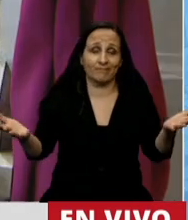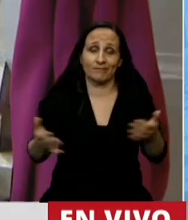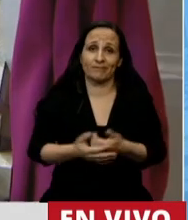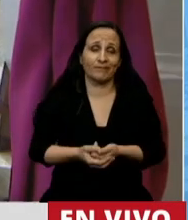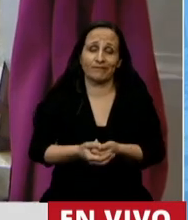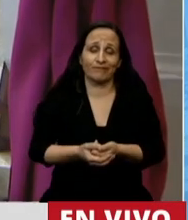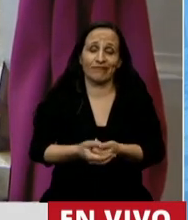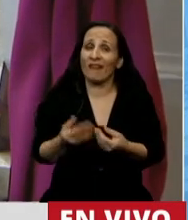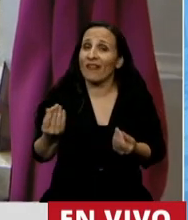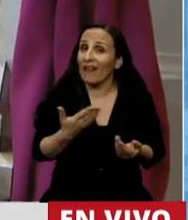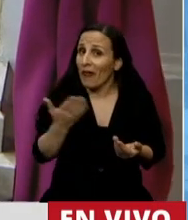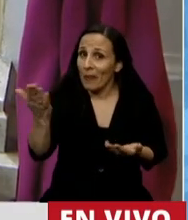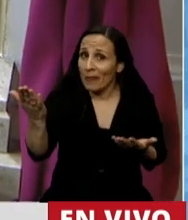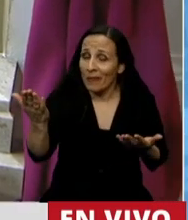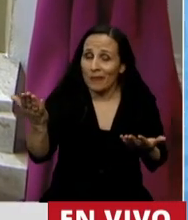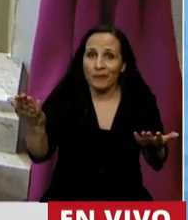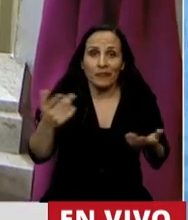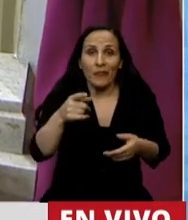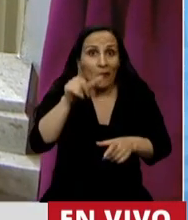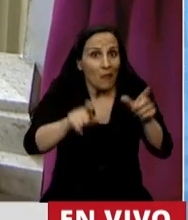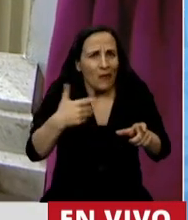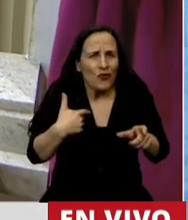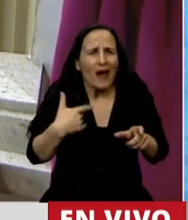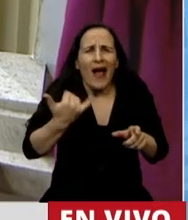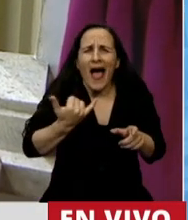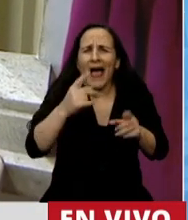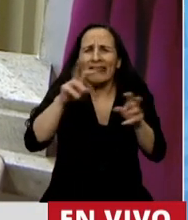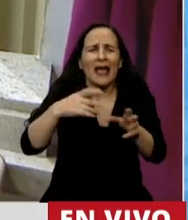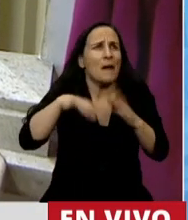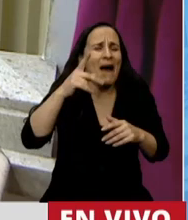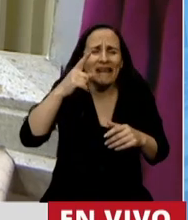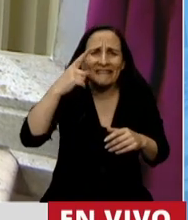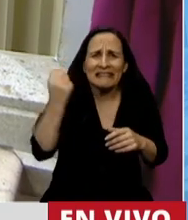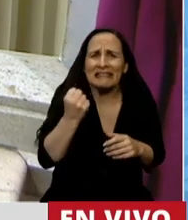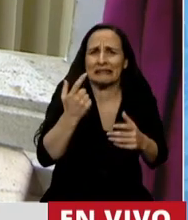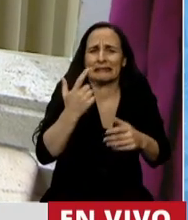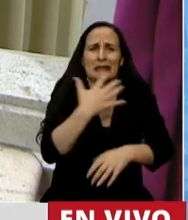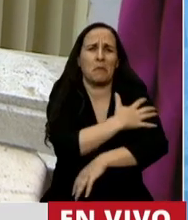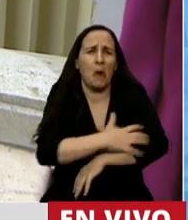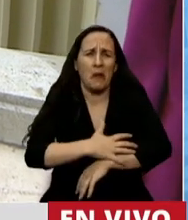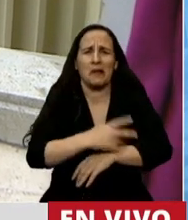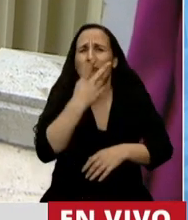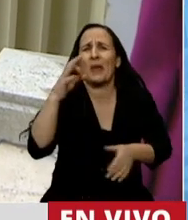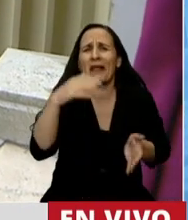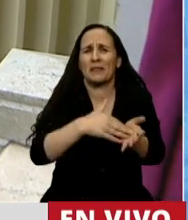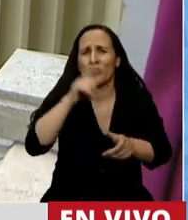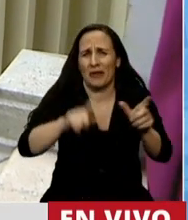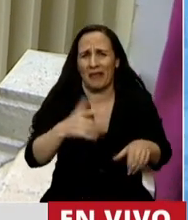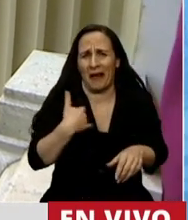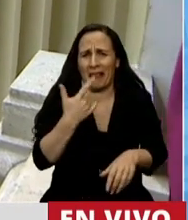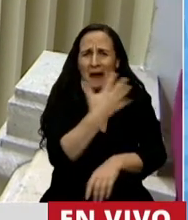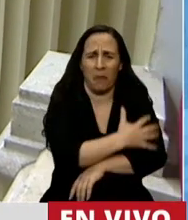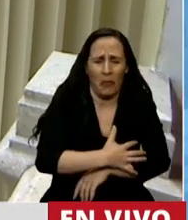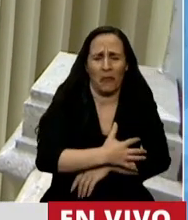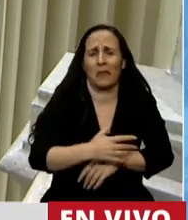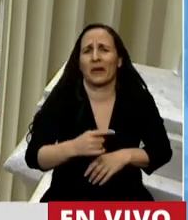¿Sabe qué, señor presidente? Si bien los argentinos tienen otras prioridades que tienen que ver con la pobreza, tenemos 20 millones de argentinos pobres,